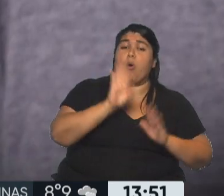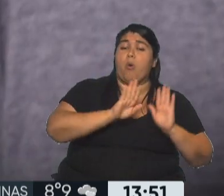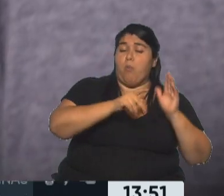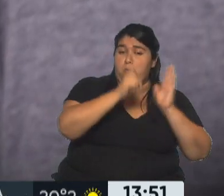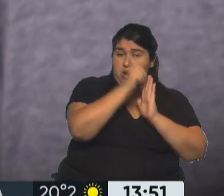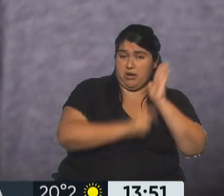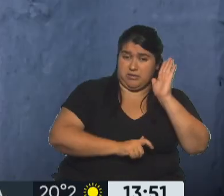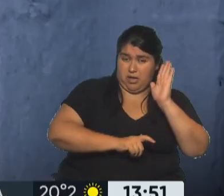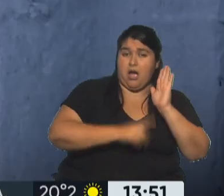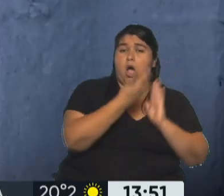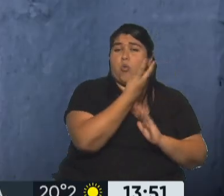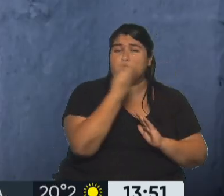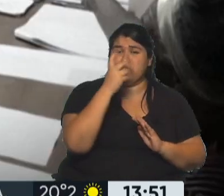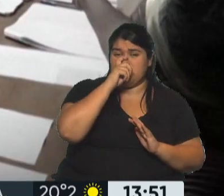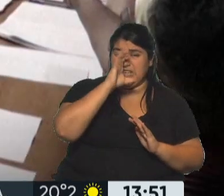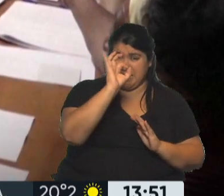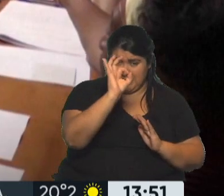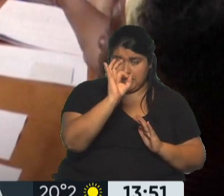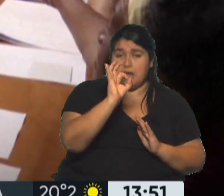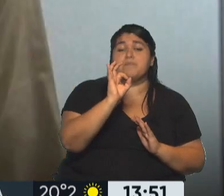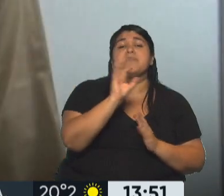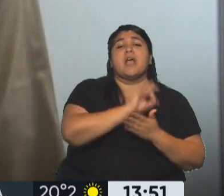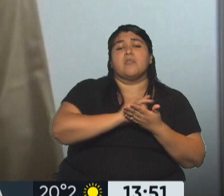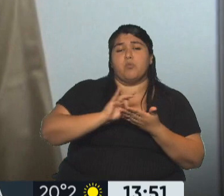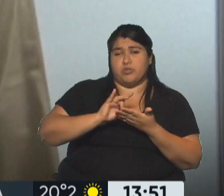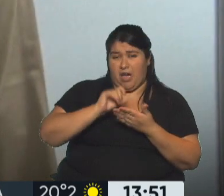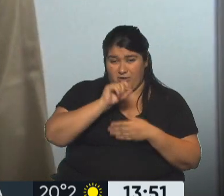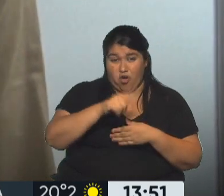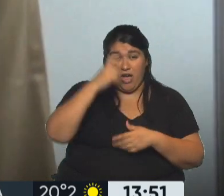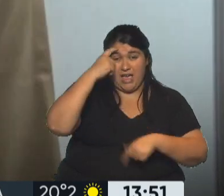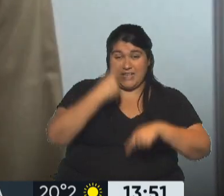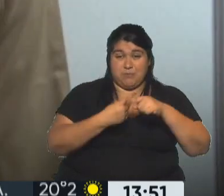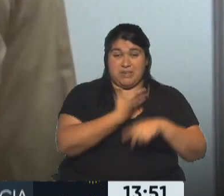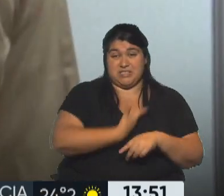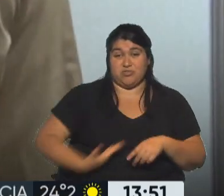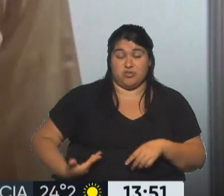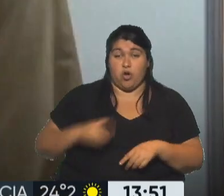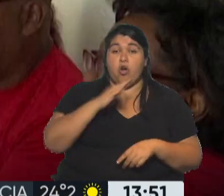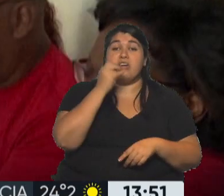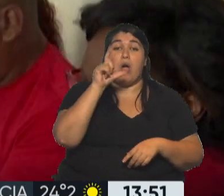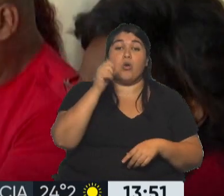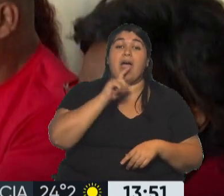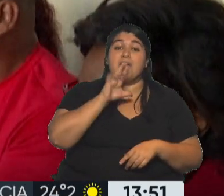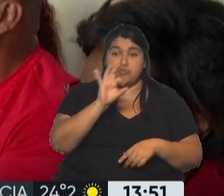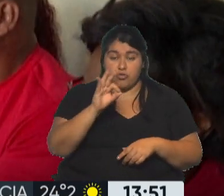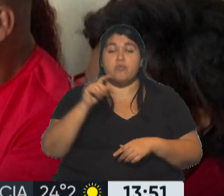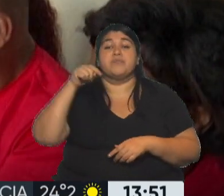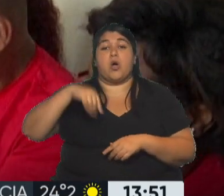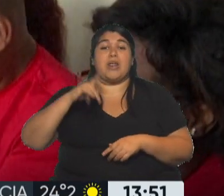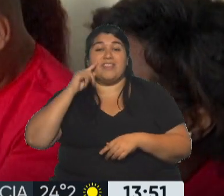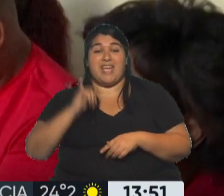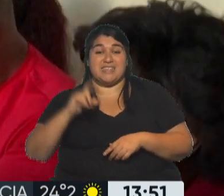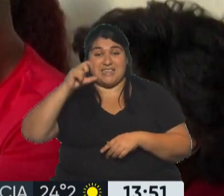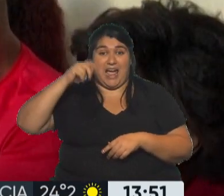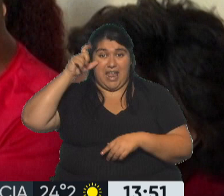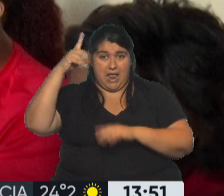completa de los 470 diputados, entre los que se encuentran el expresidente Raúl Castro y el actual, Miguel Díaz-Canel, de quien se